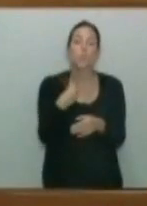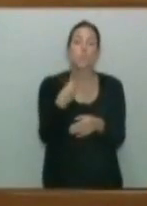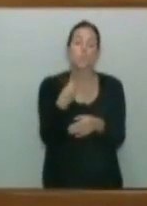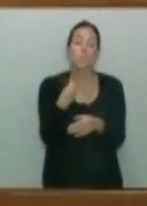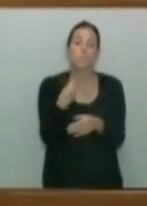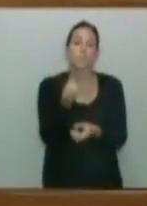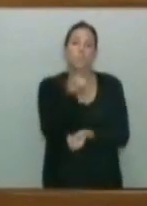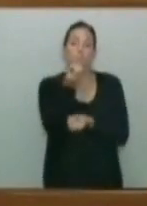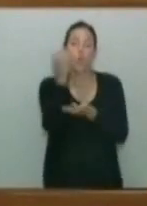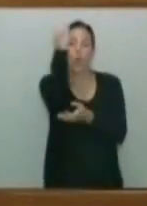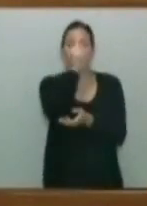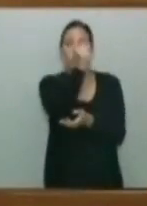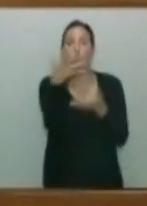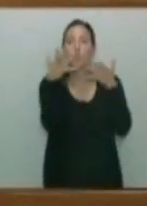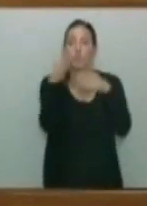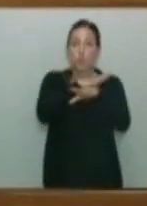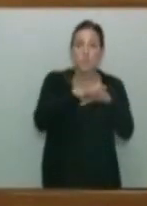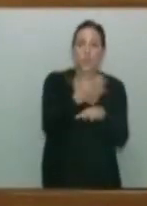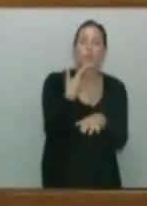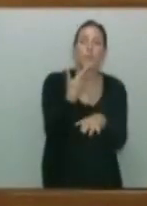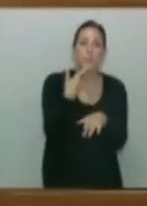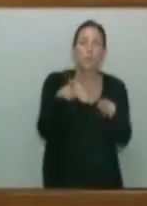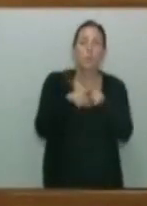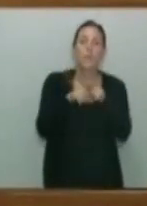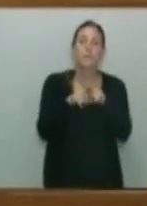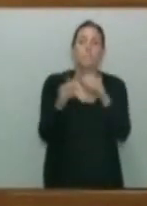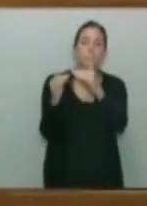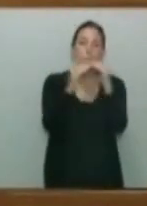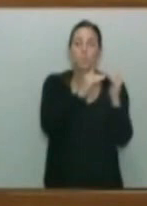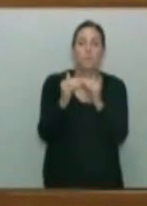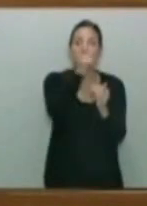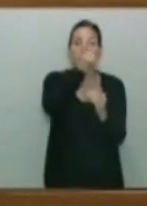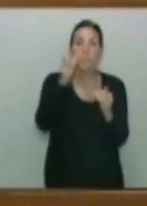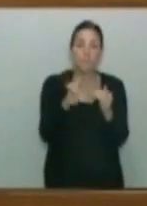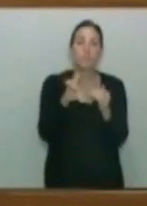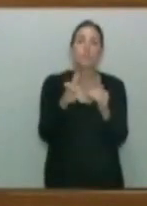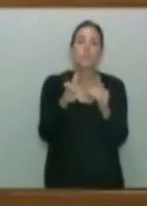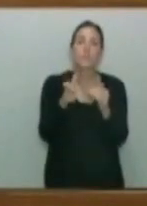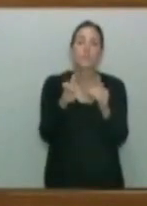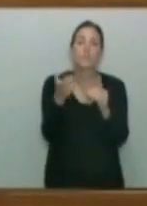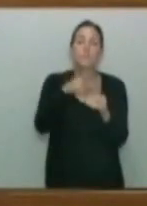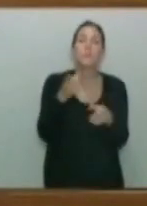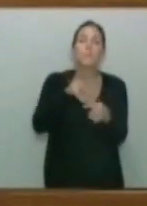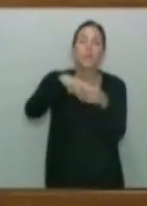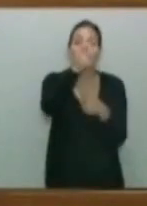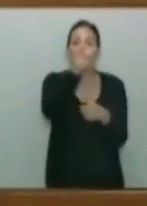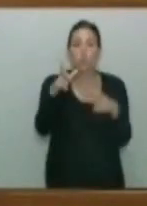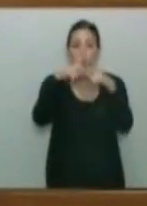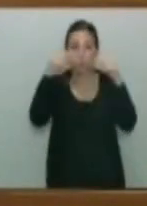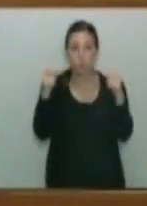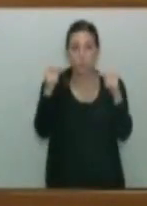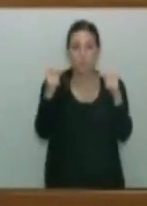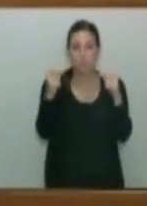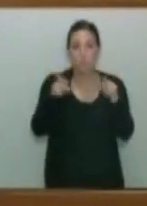de ir en aras a garantizar la igualdad de electores y partidos políticos en el proceso electoral y de revalorizar la participación de los ciudadanos en la designación